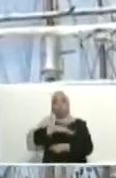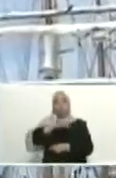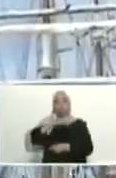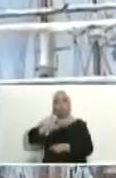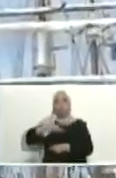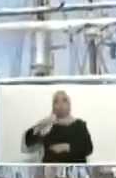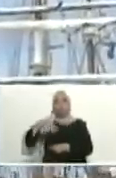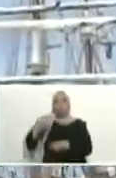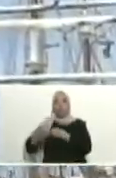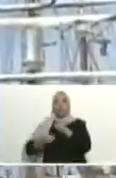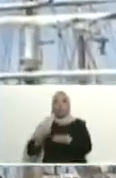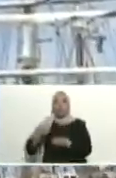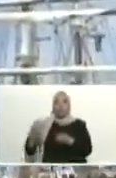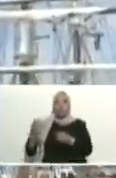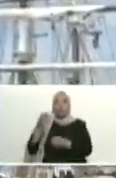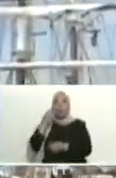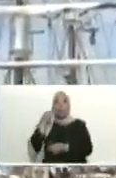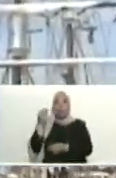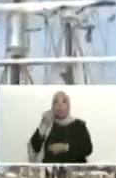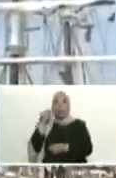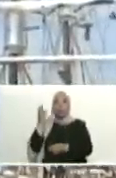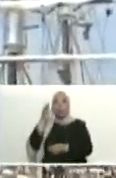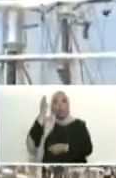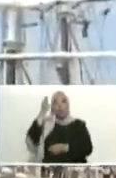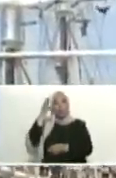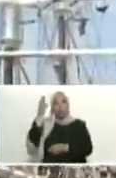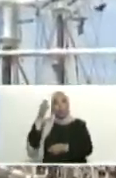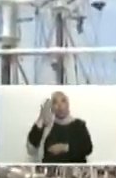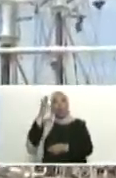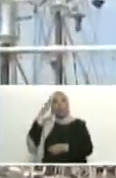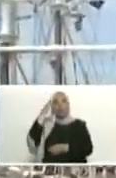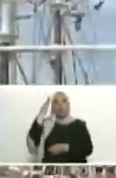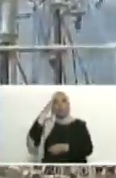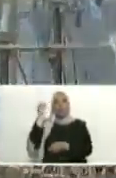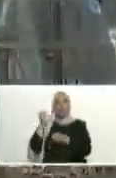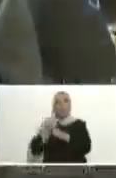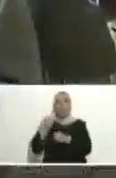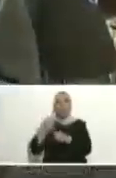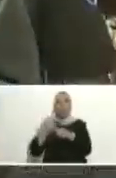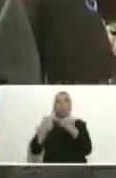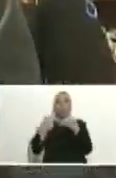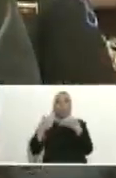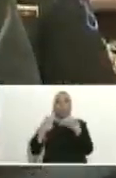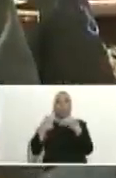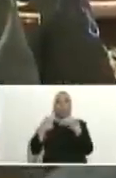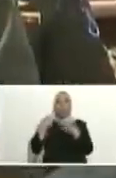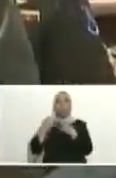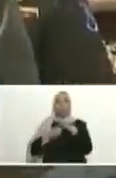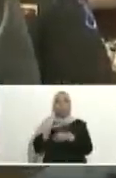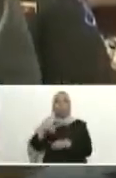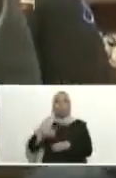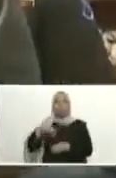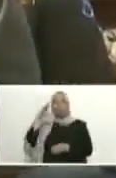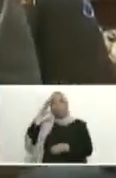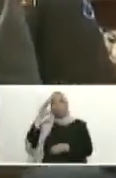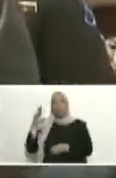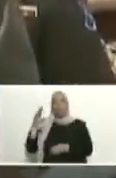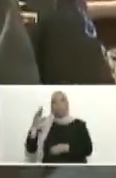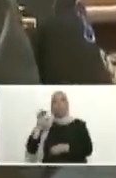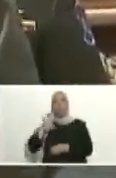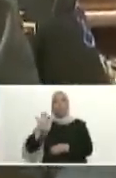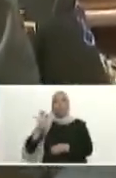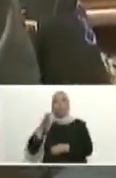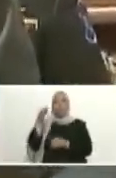para obtener la experiencia, el conocimiento, la sabiduría, la disciplina y la capacidad militar que la